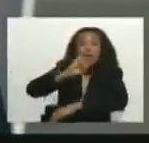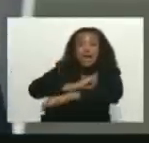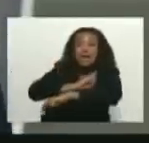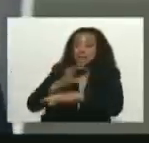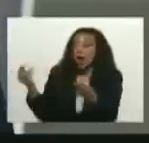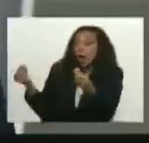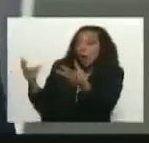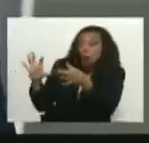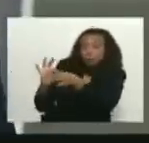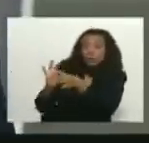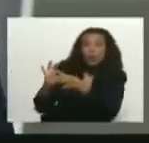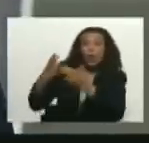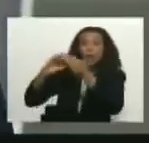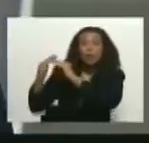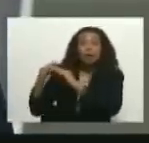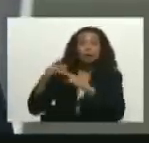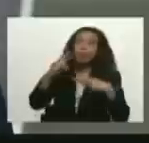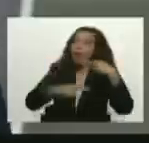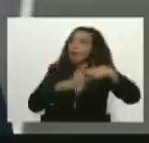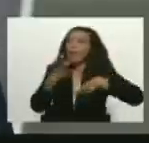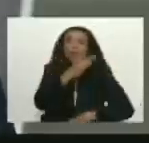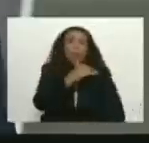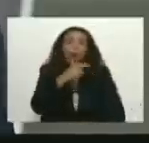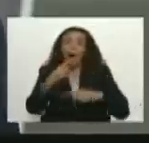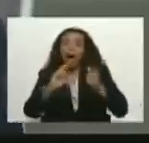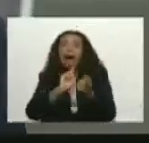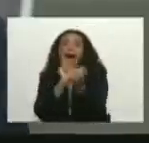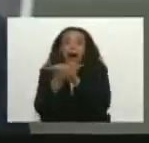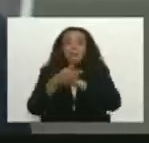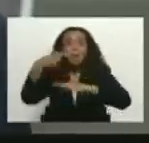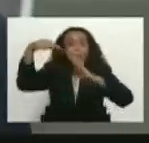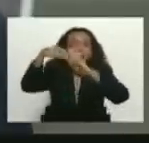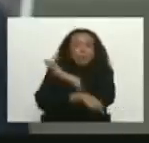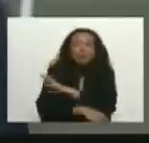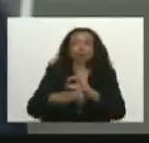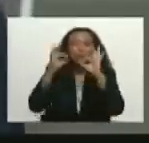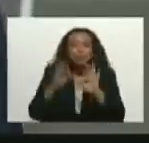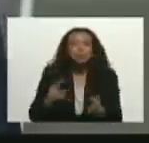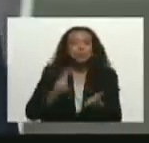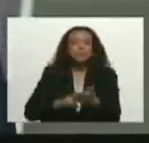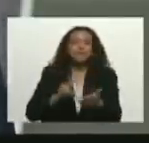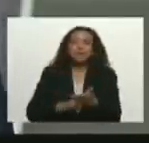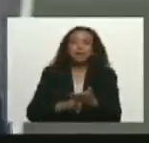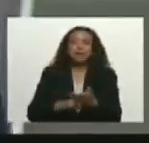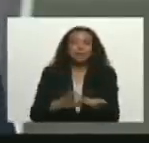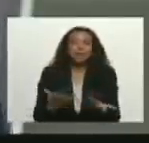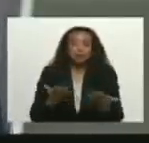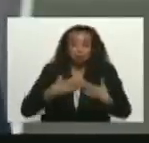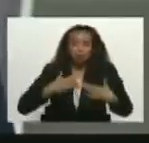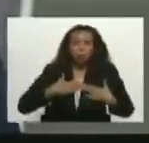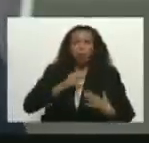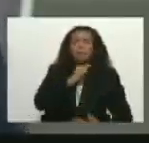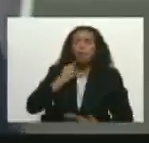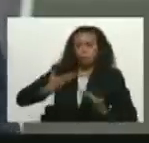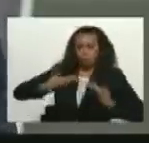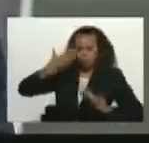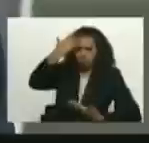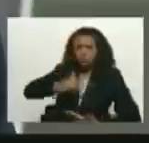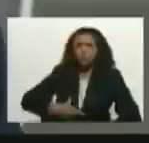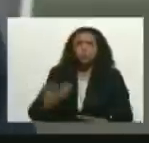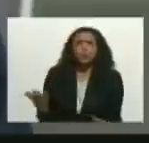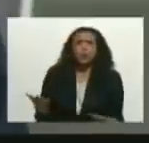no podemos hacer revolución, no podemos hacer cambios profundos. Es más, yo soy partidario de